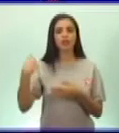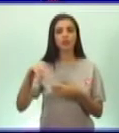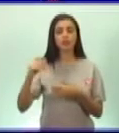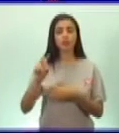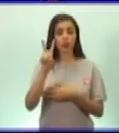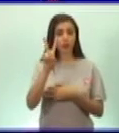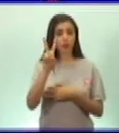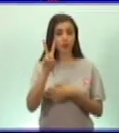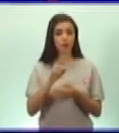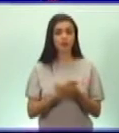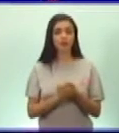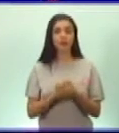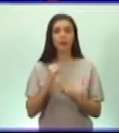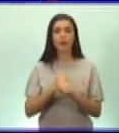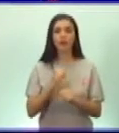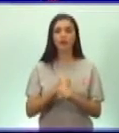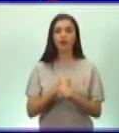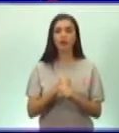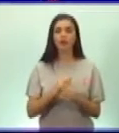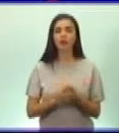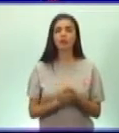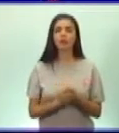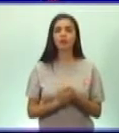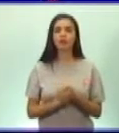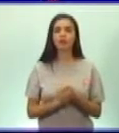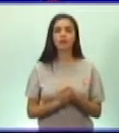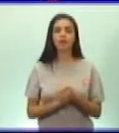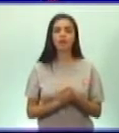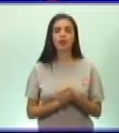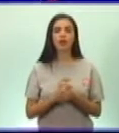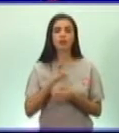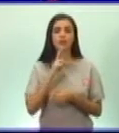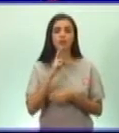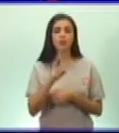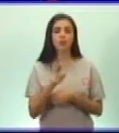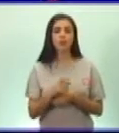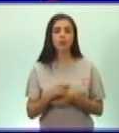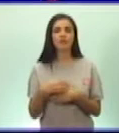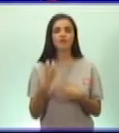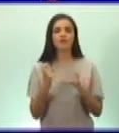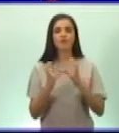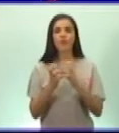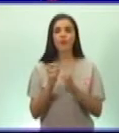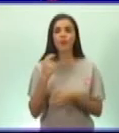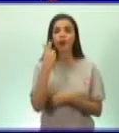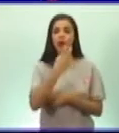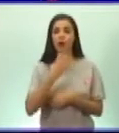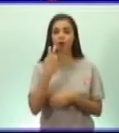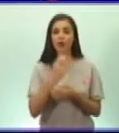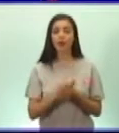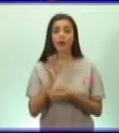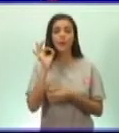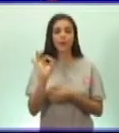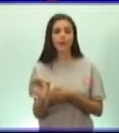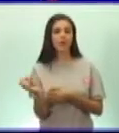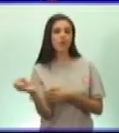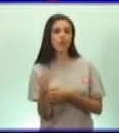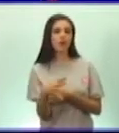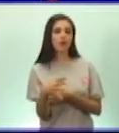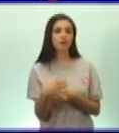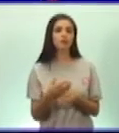número 2, que vamos a trabajar y lo vamos a resolver de forma oral, es un verdadero o